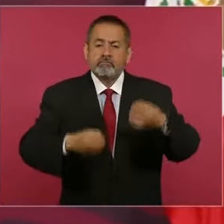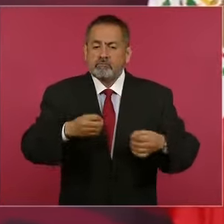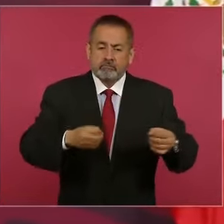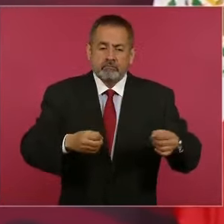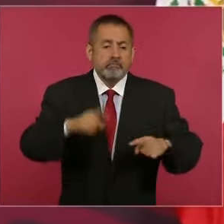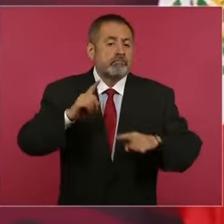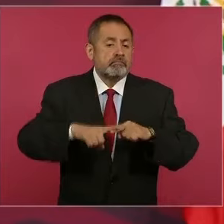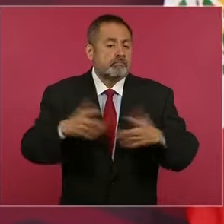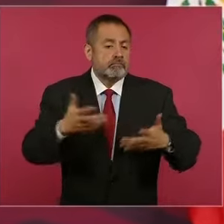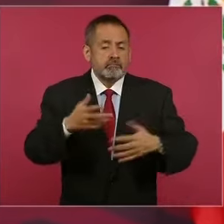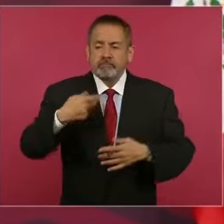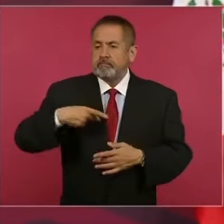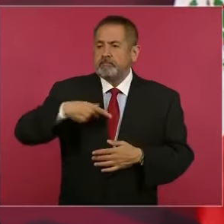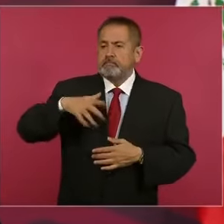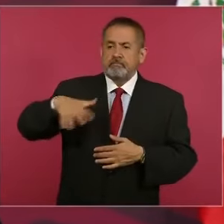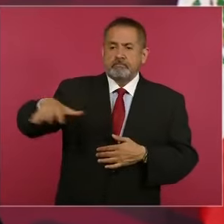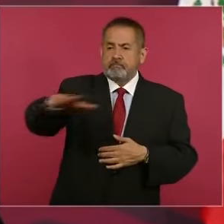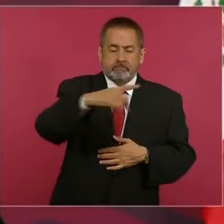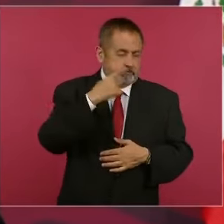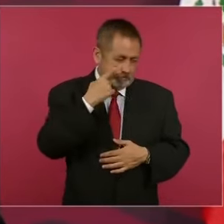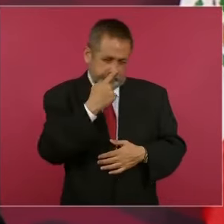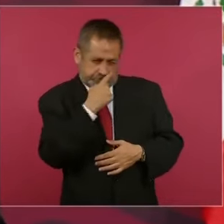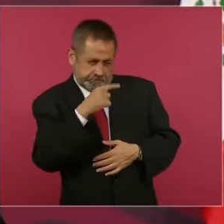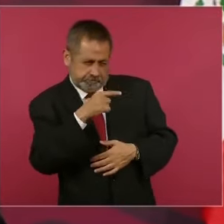a los magistrados,